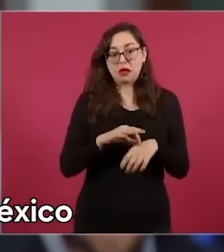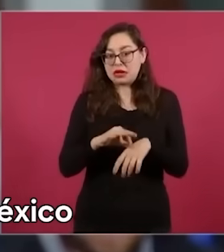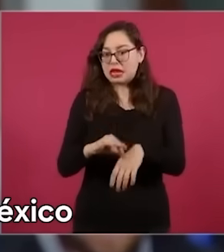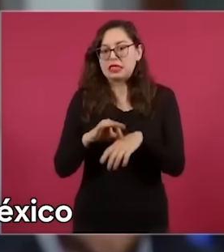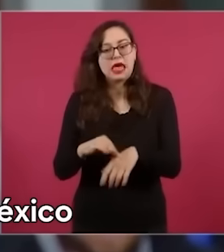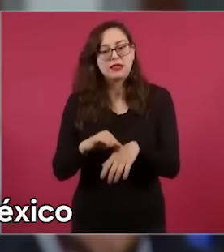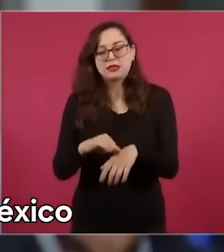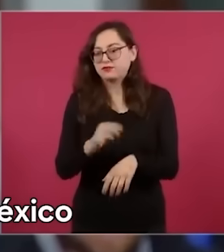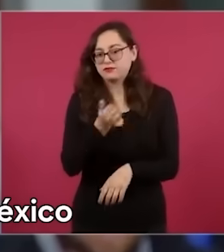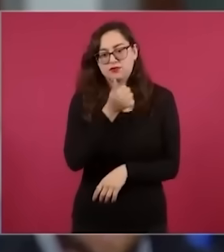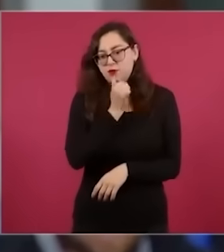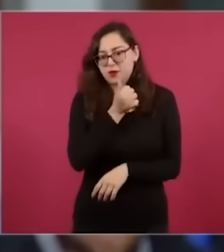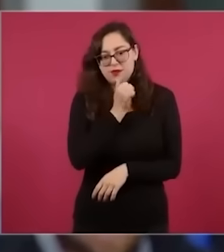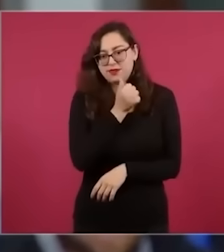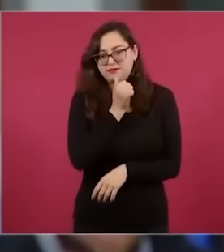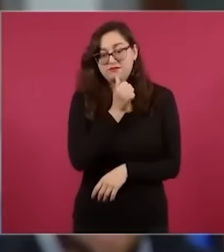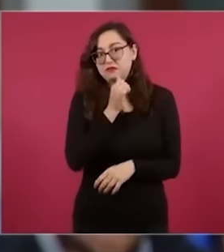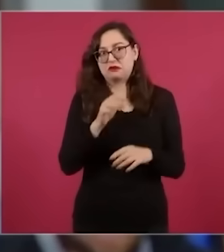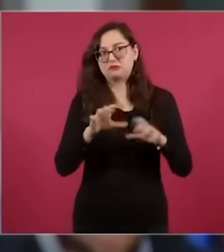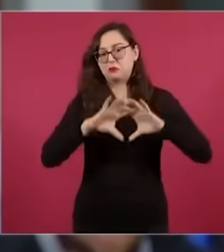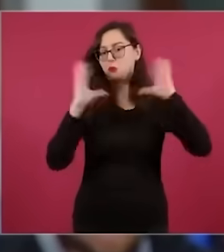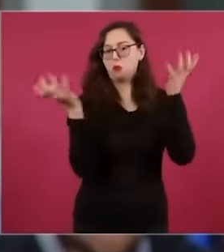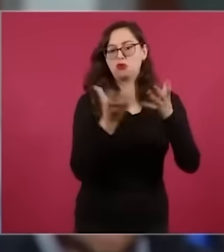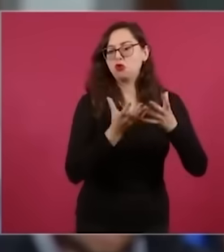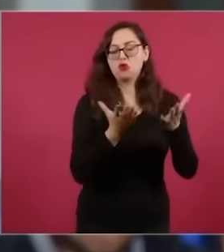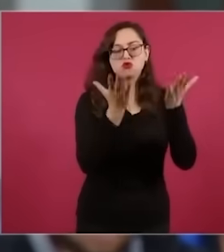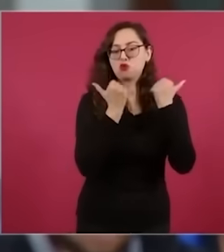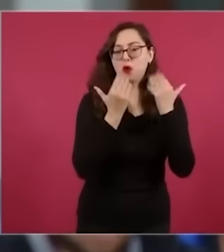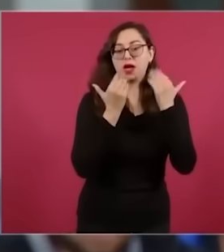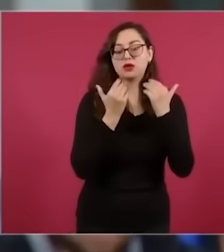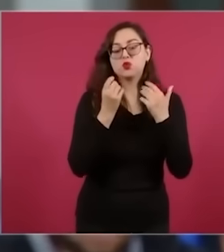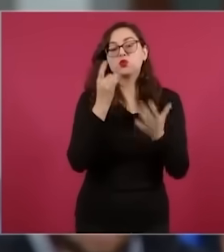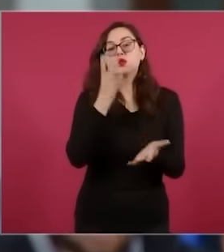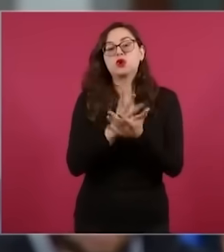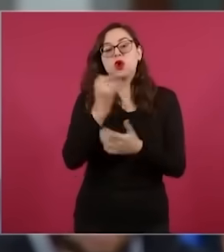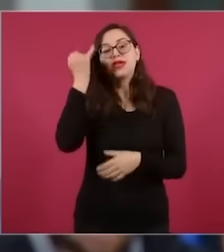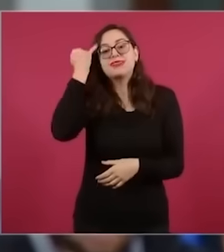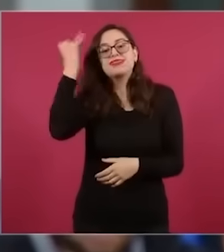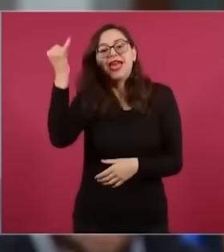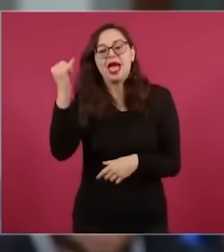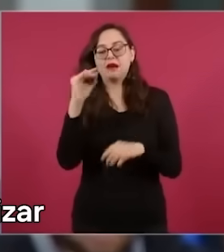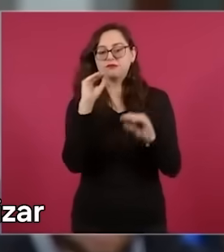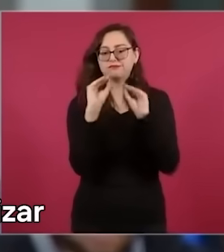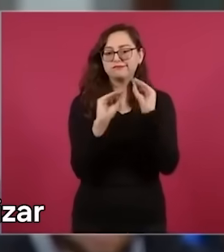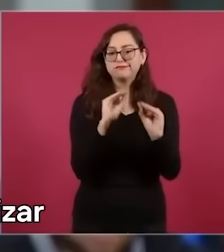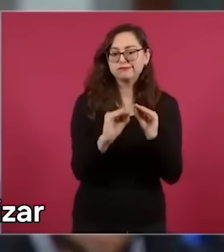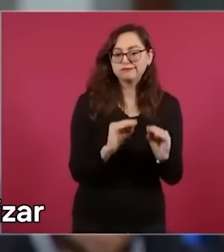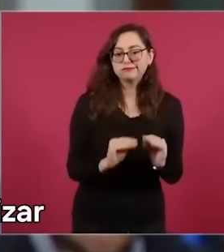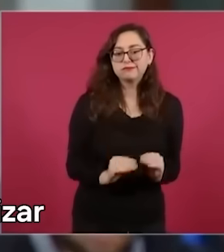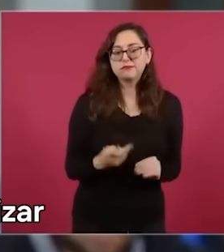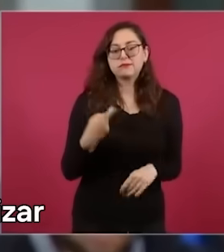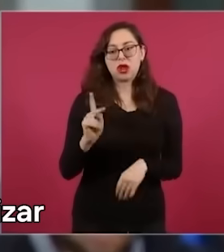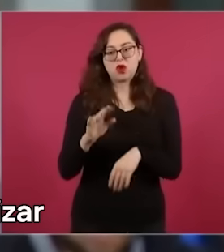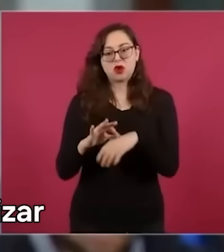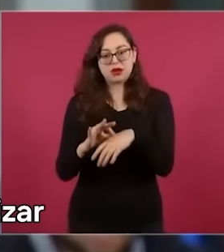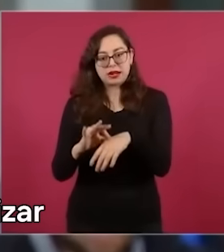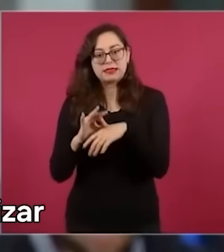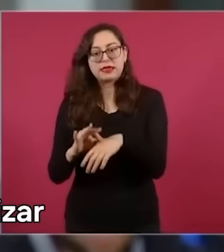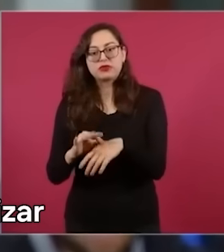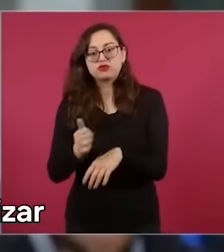Países Bajos ni en México. Pero un diseño tiene también